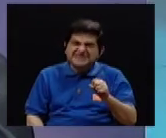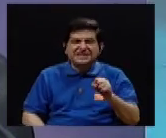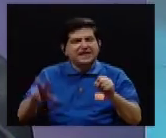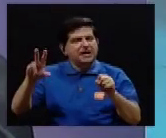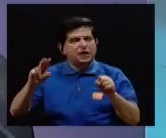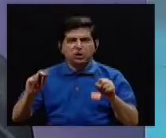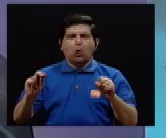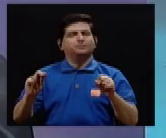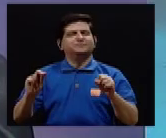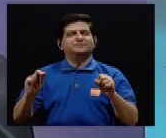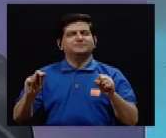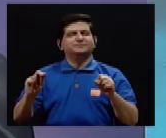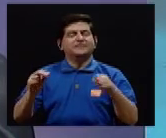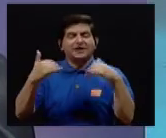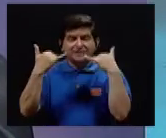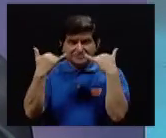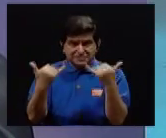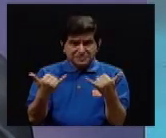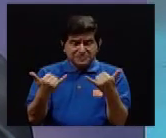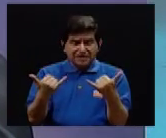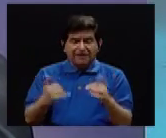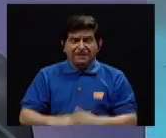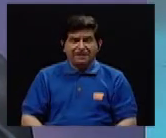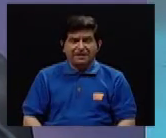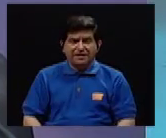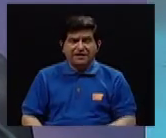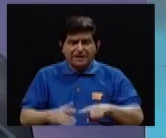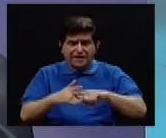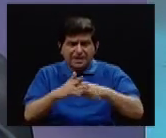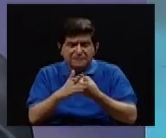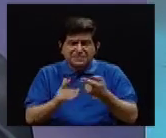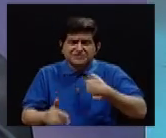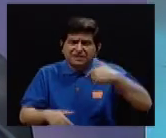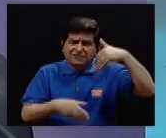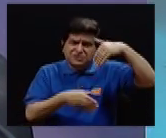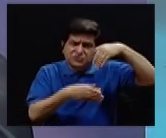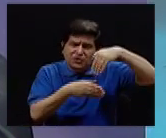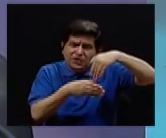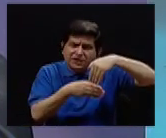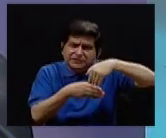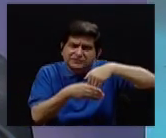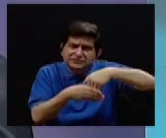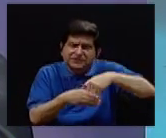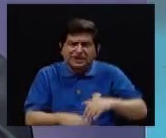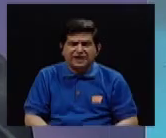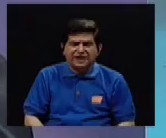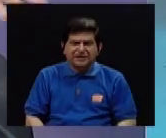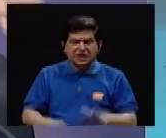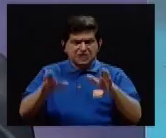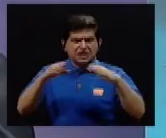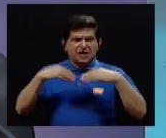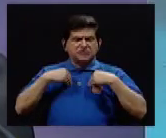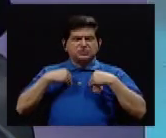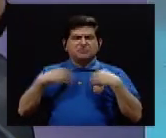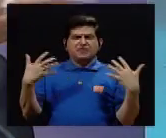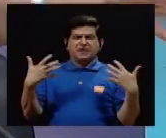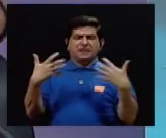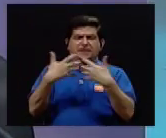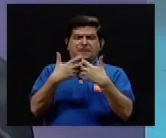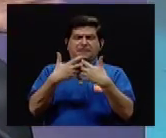Sí y no, porque ya comenzaba a meterme yo ya había asumido el